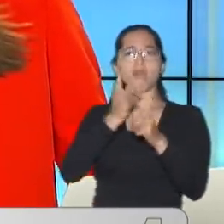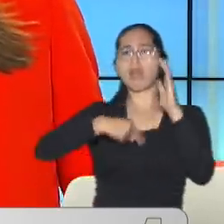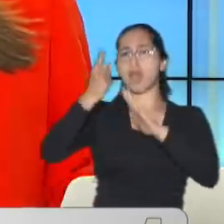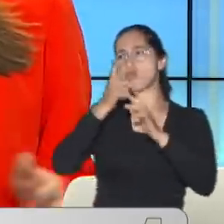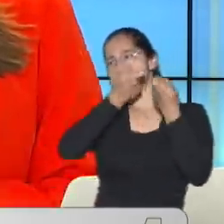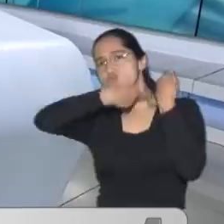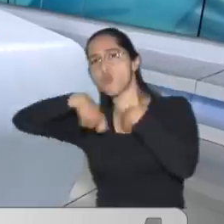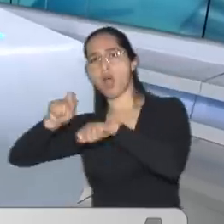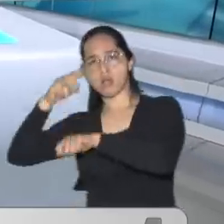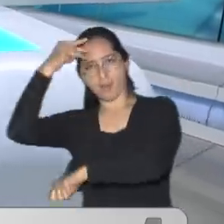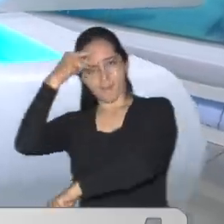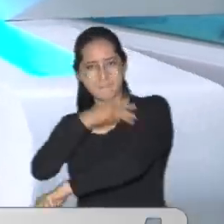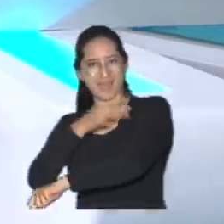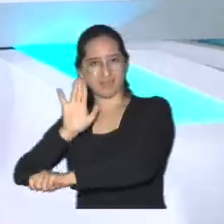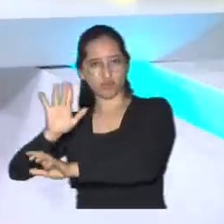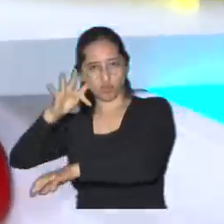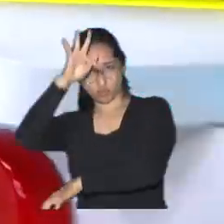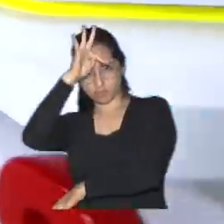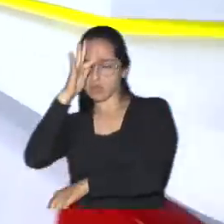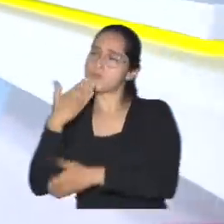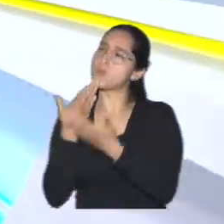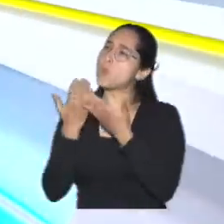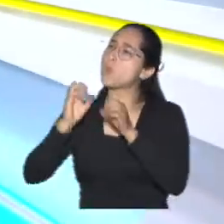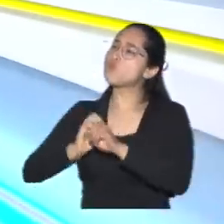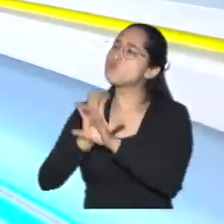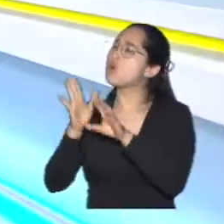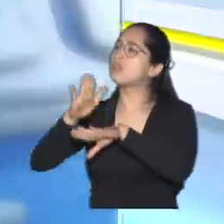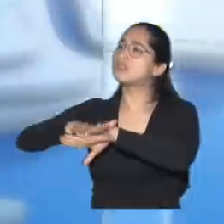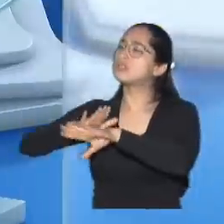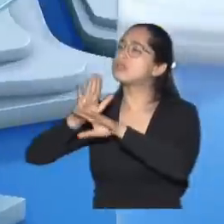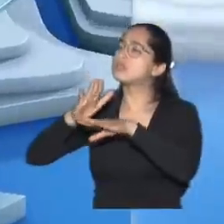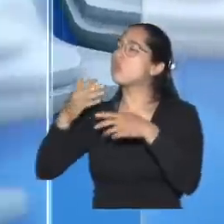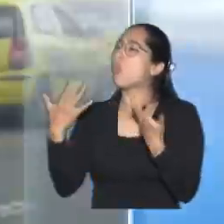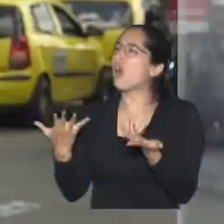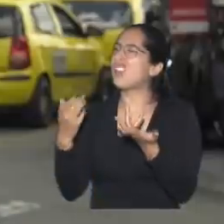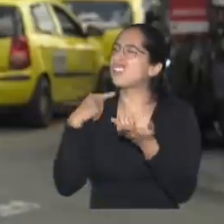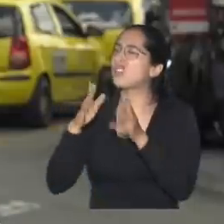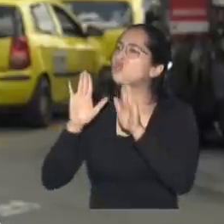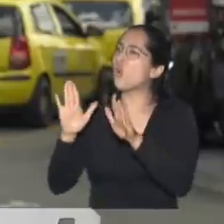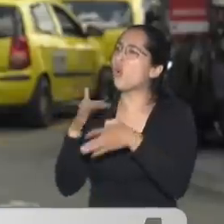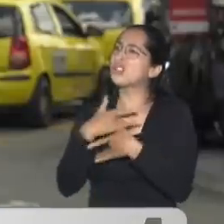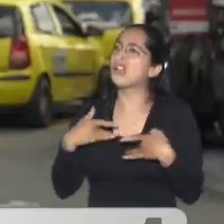COVID-19. Didier, muy buenas tardes. ¿Cuál es el estado de salud del ministro?